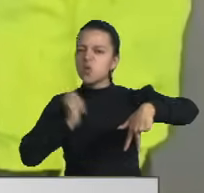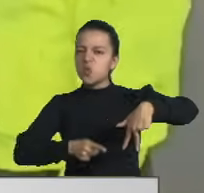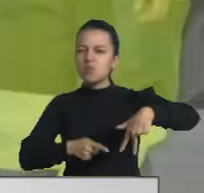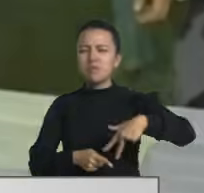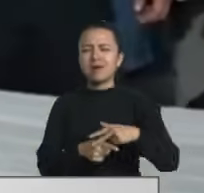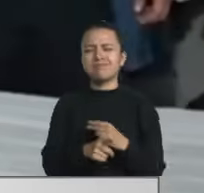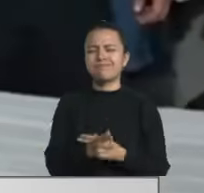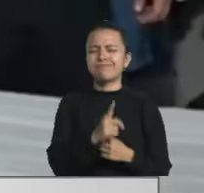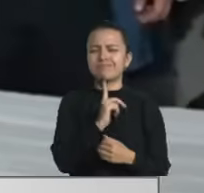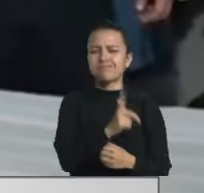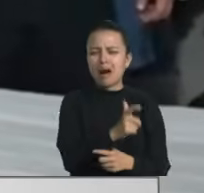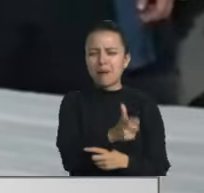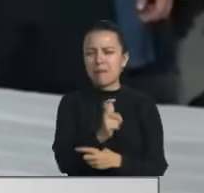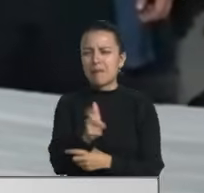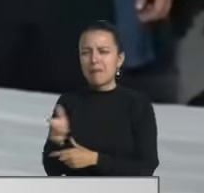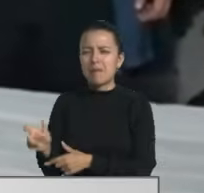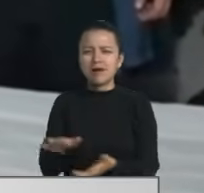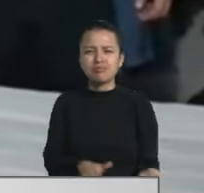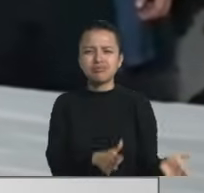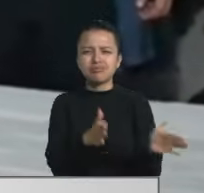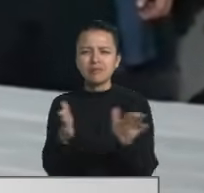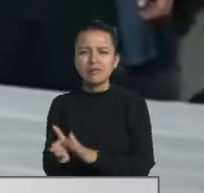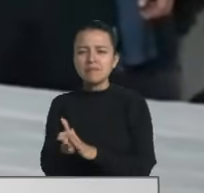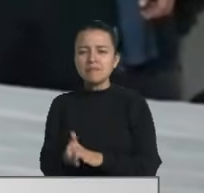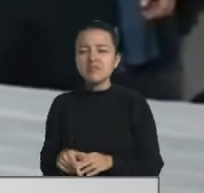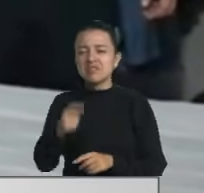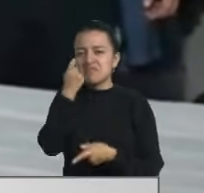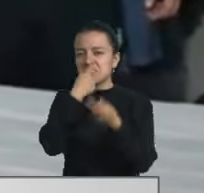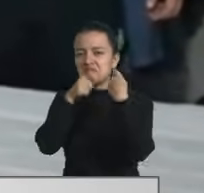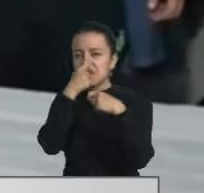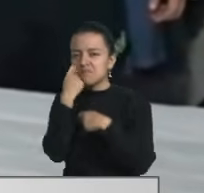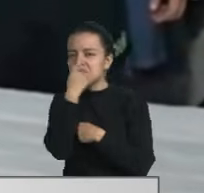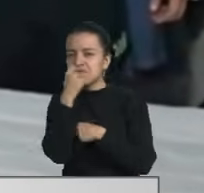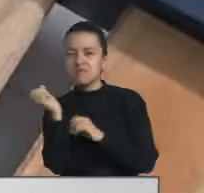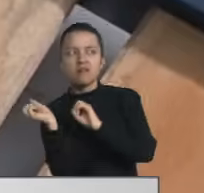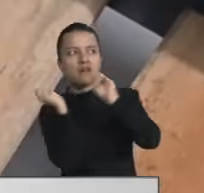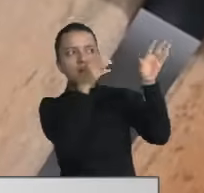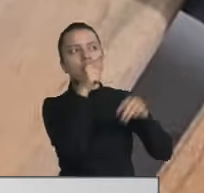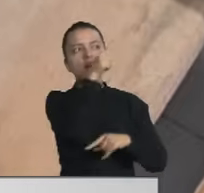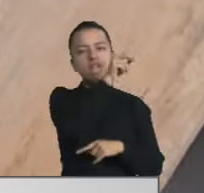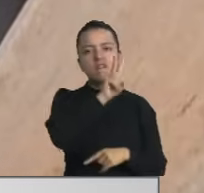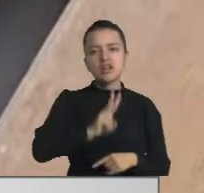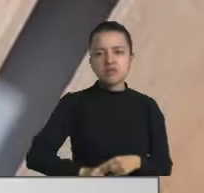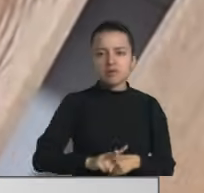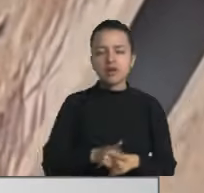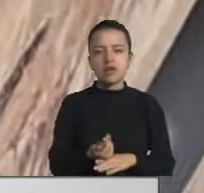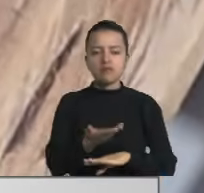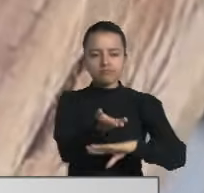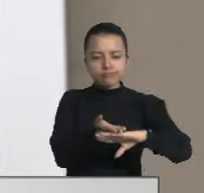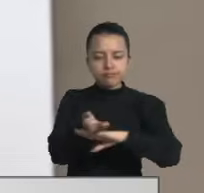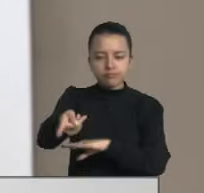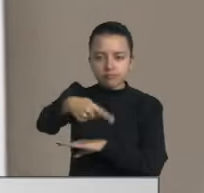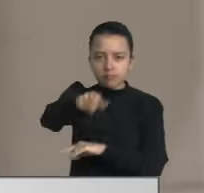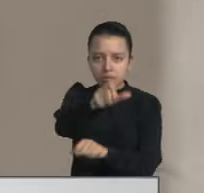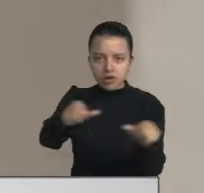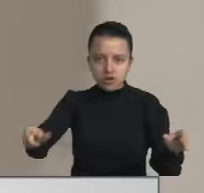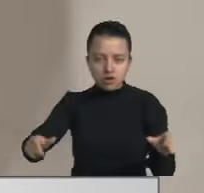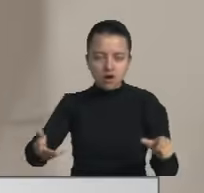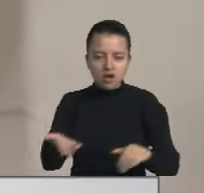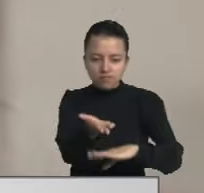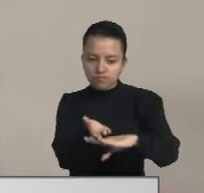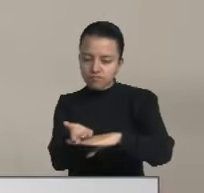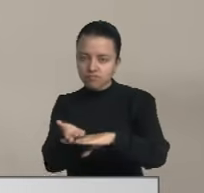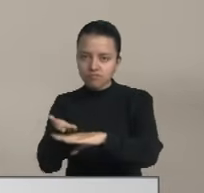asesinatos, microtráfico hacia el país vecino Venezuela y también responsable de millonarios cobros de extorsión. Este